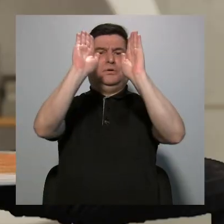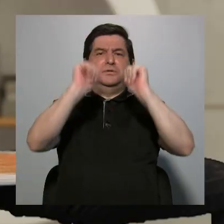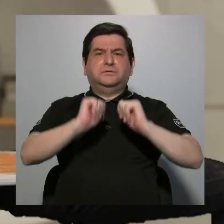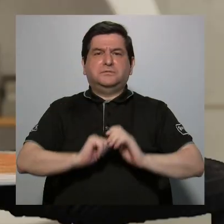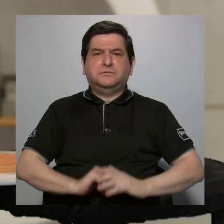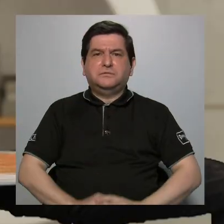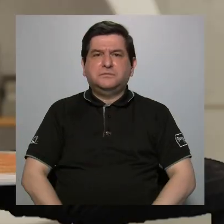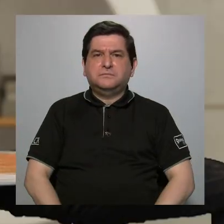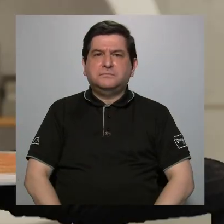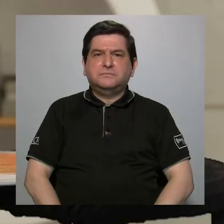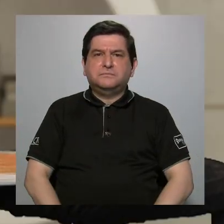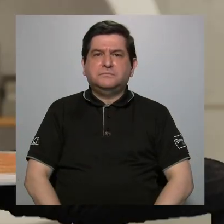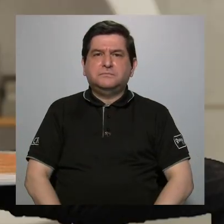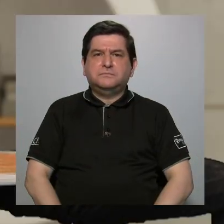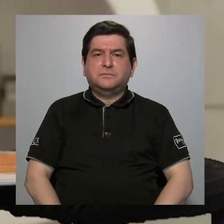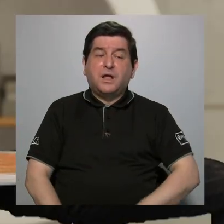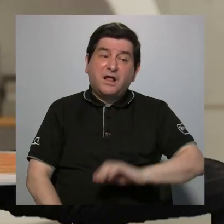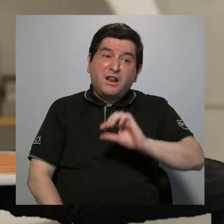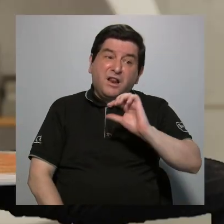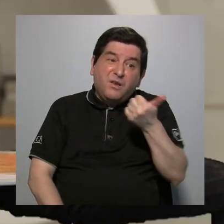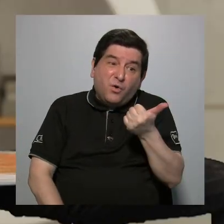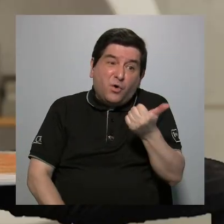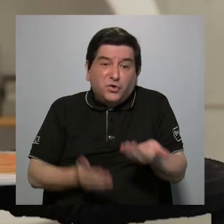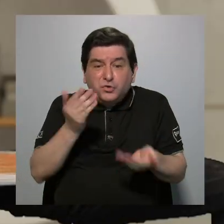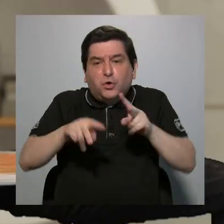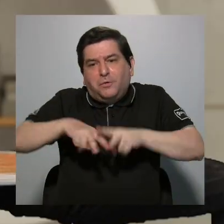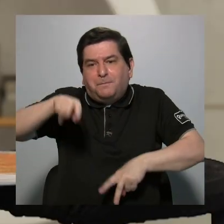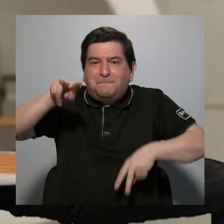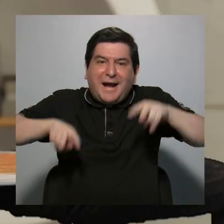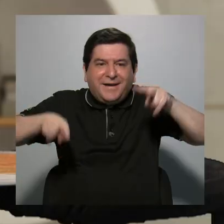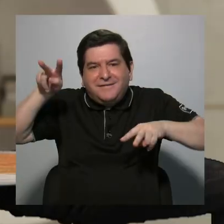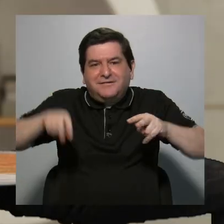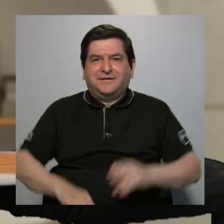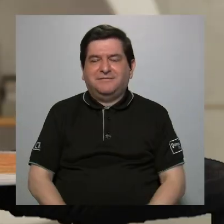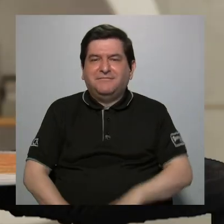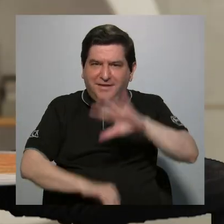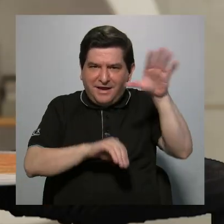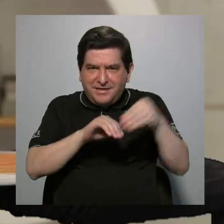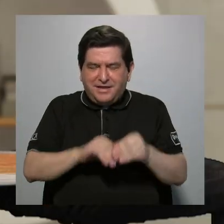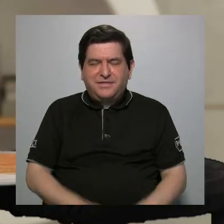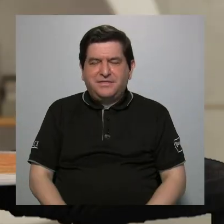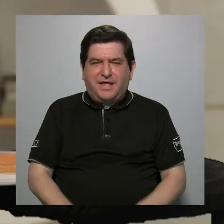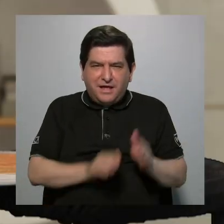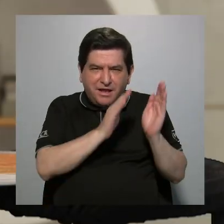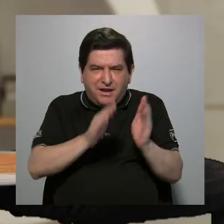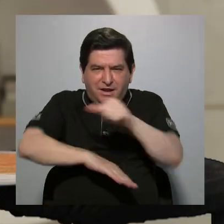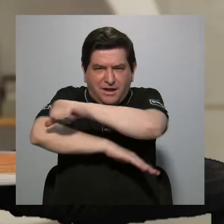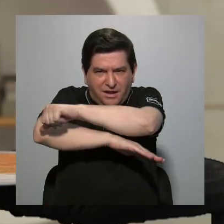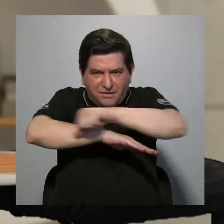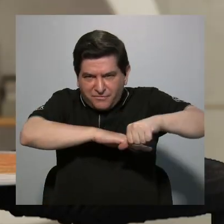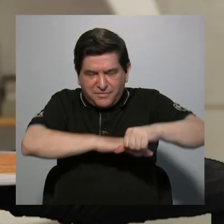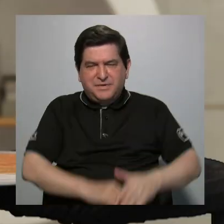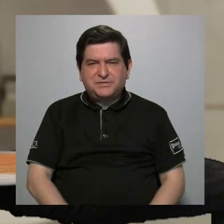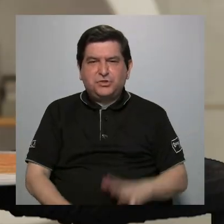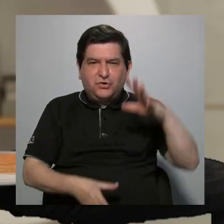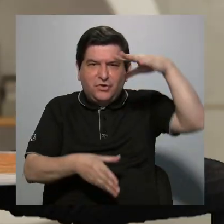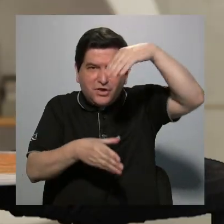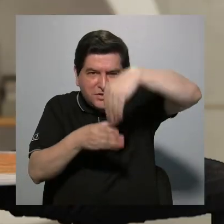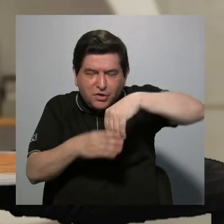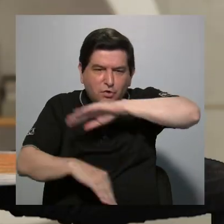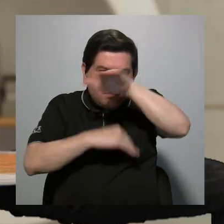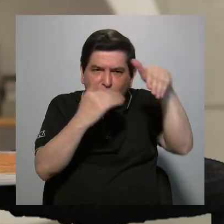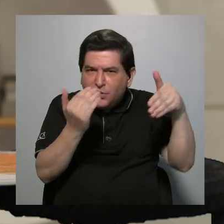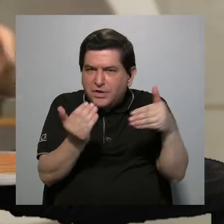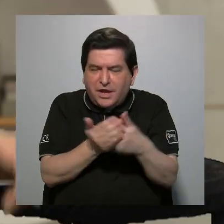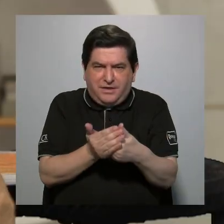extraordinaria. Entonces, lo otro es como una variable más, digamos, la formación arquitectónica como una variable más que se introduce